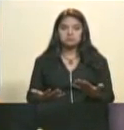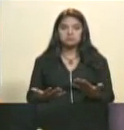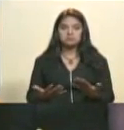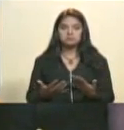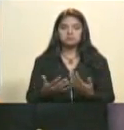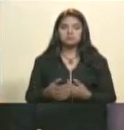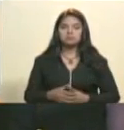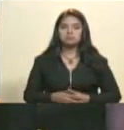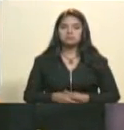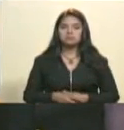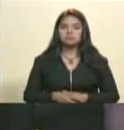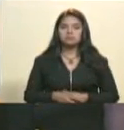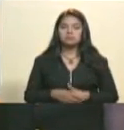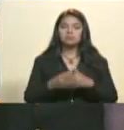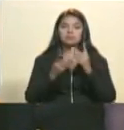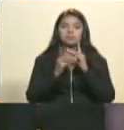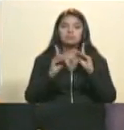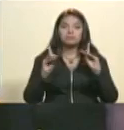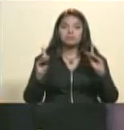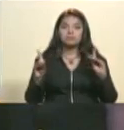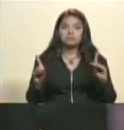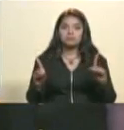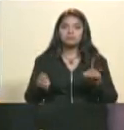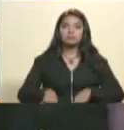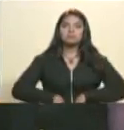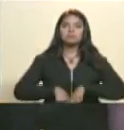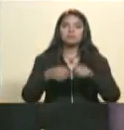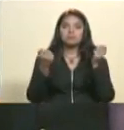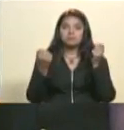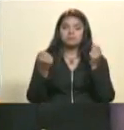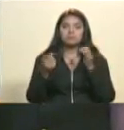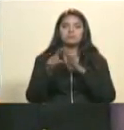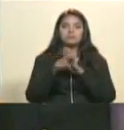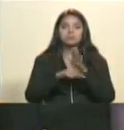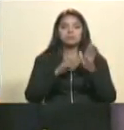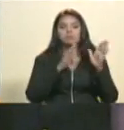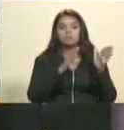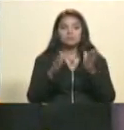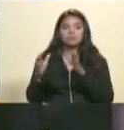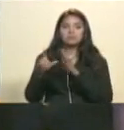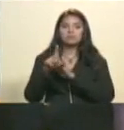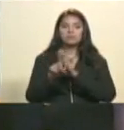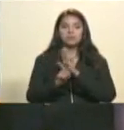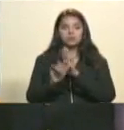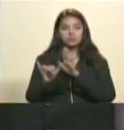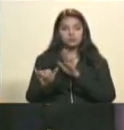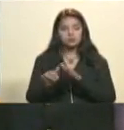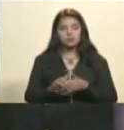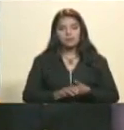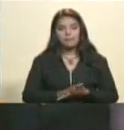menoscabo de la democracia y ruptura del orden constitucional.